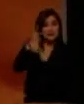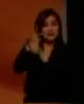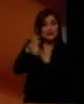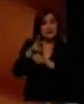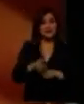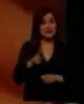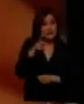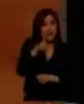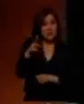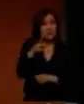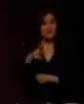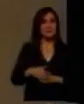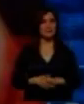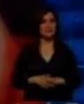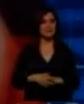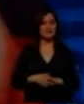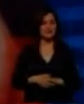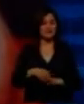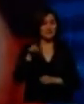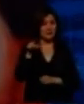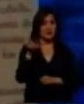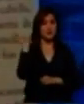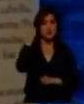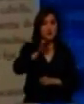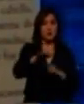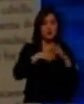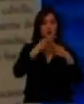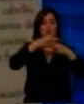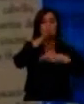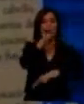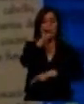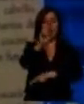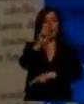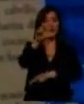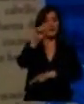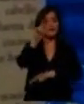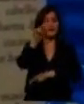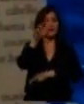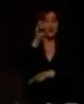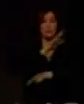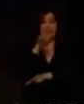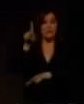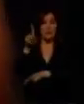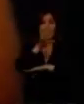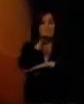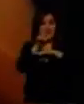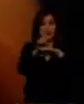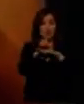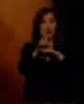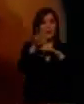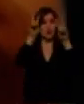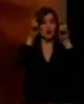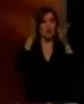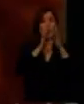Me iba a grabar así. El señalado, Orlando P., que ya fue denunciado, no solo sería director de ese medio de